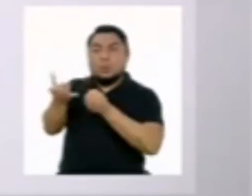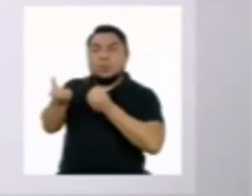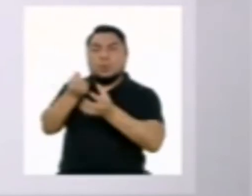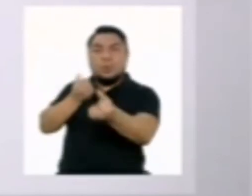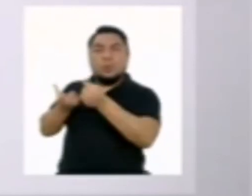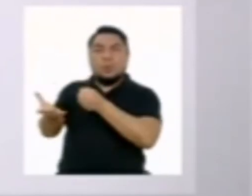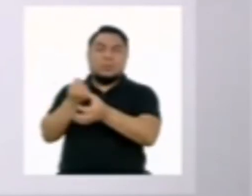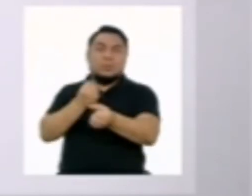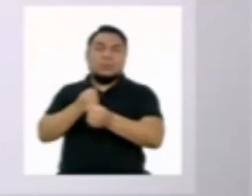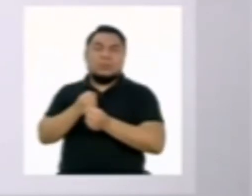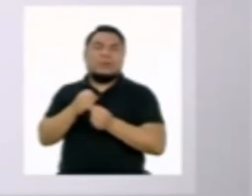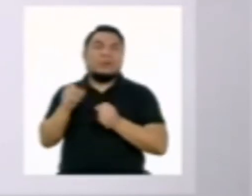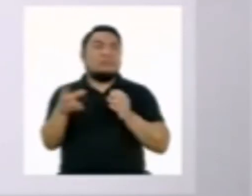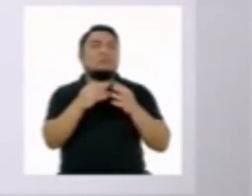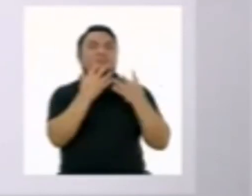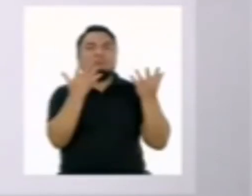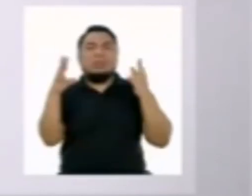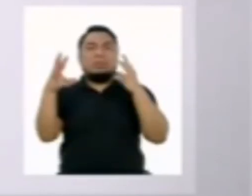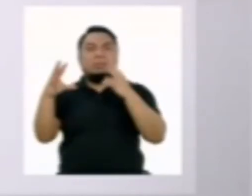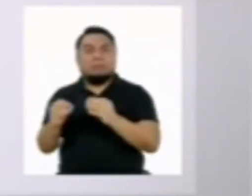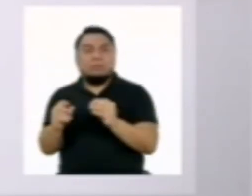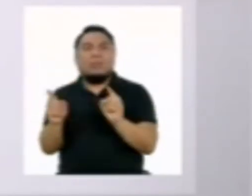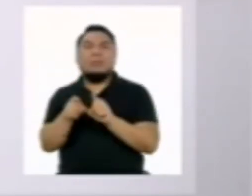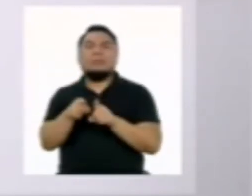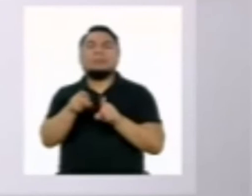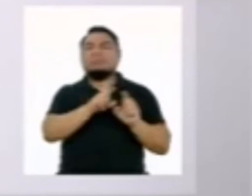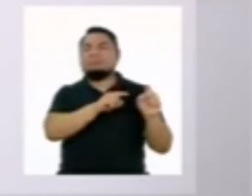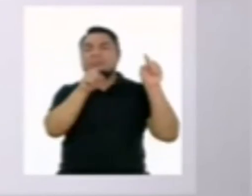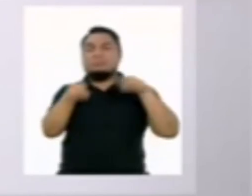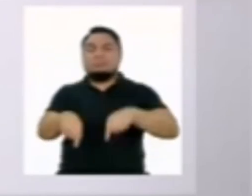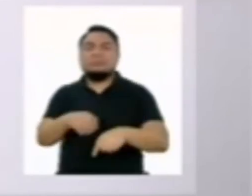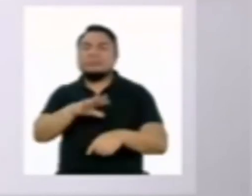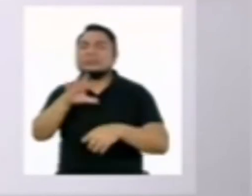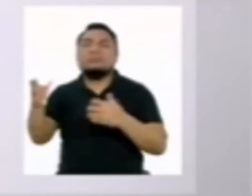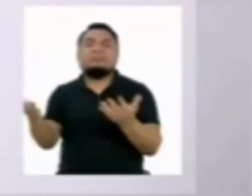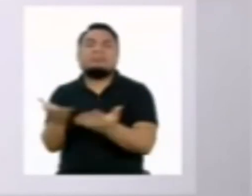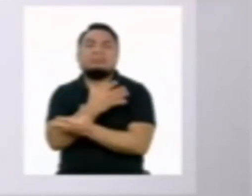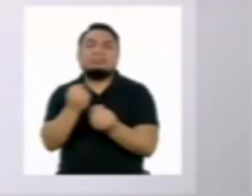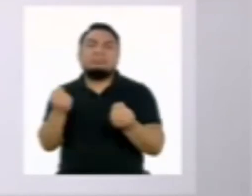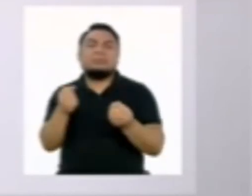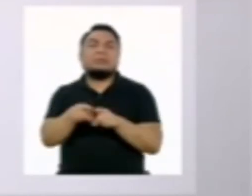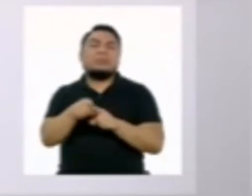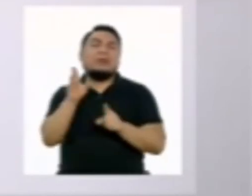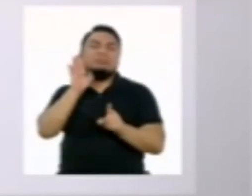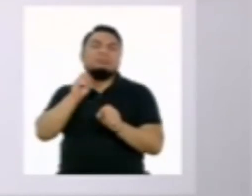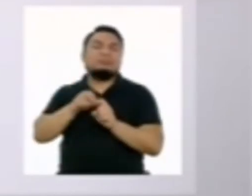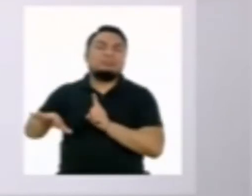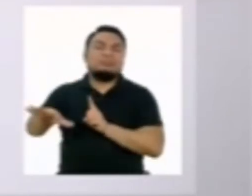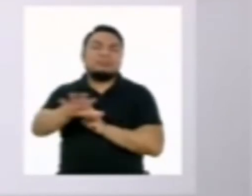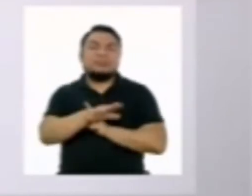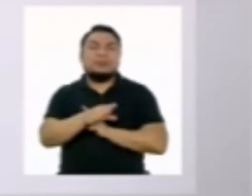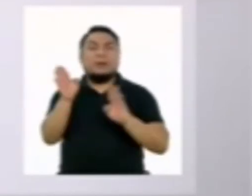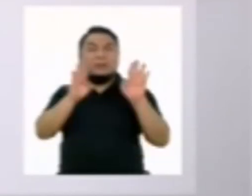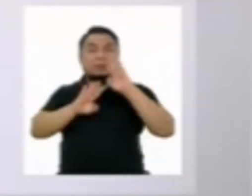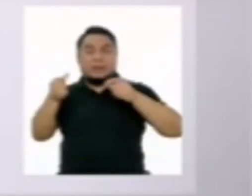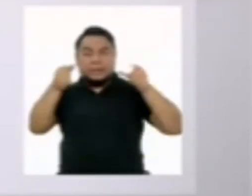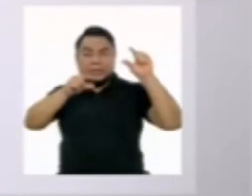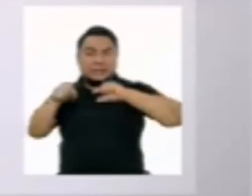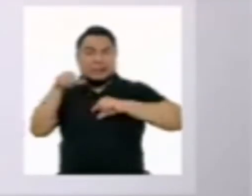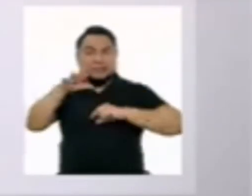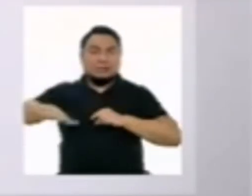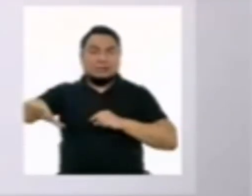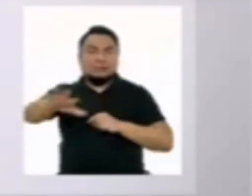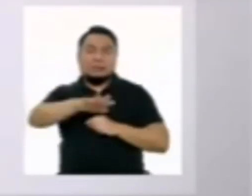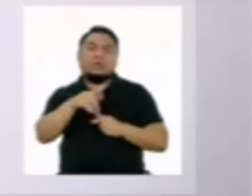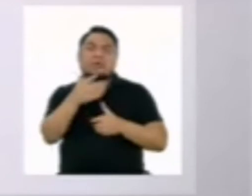naturales, las invasiones biológicas por especies exóticas y la contaminación física, biológica o química